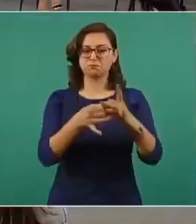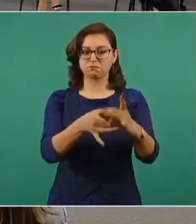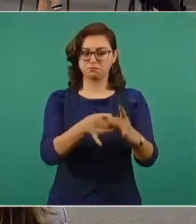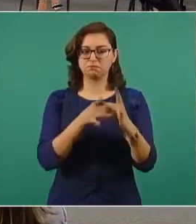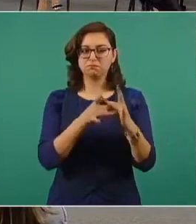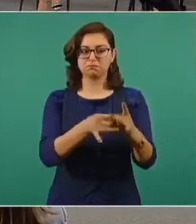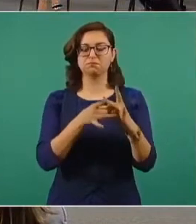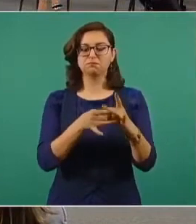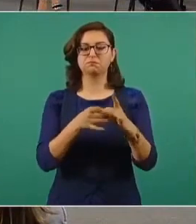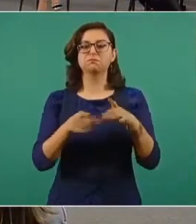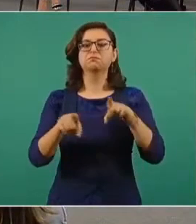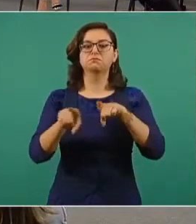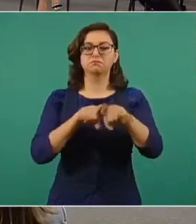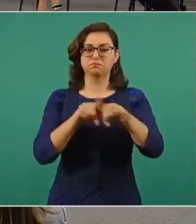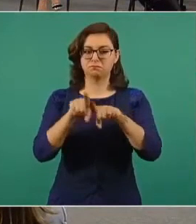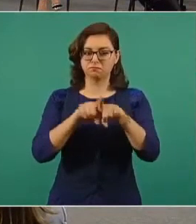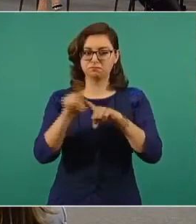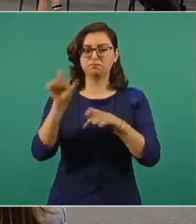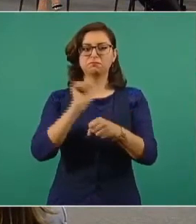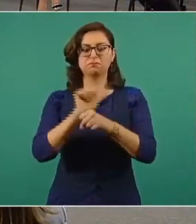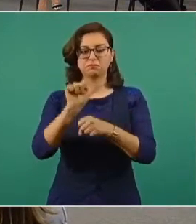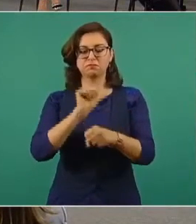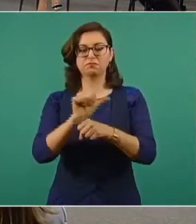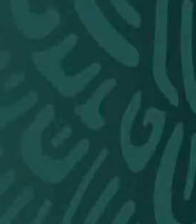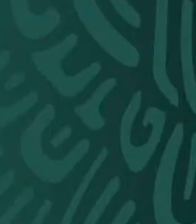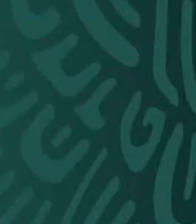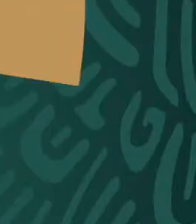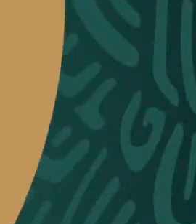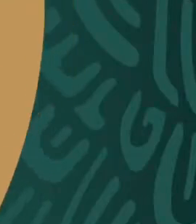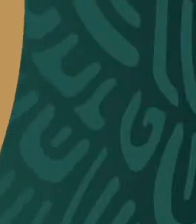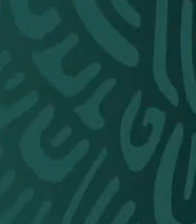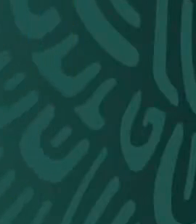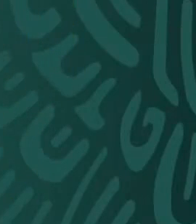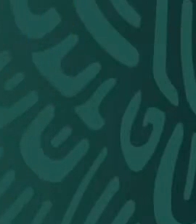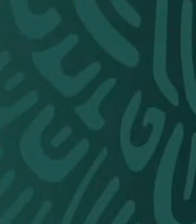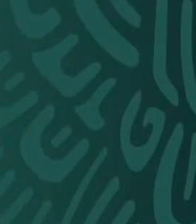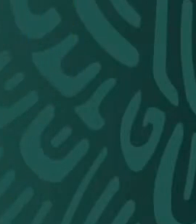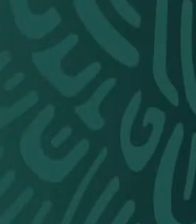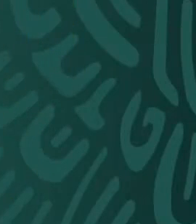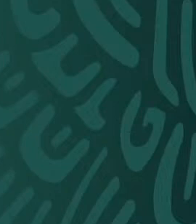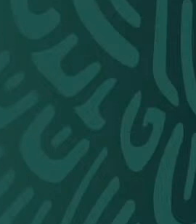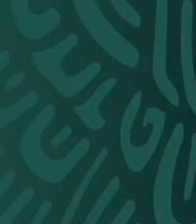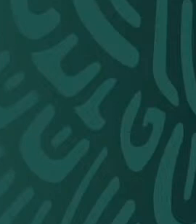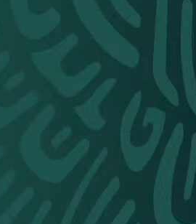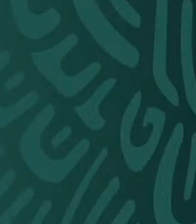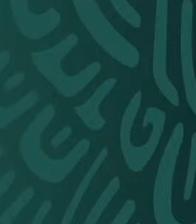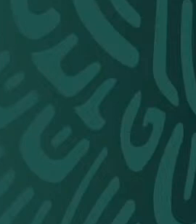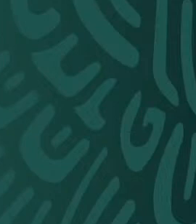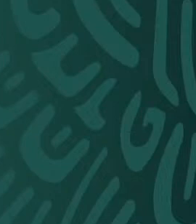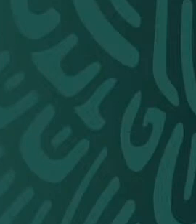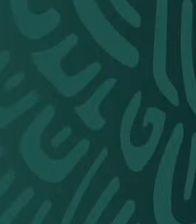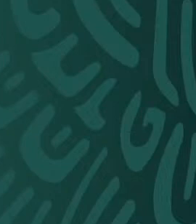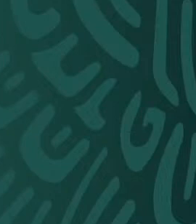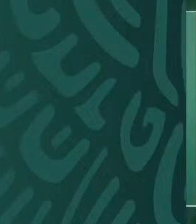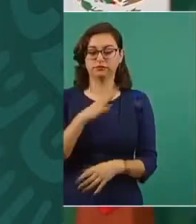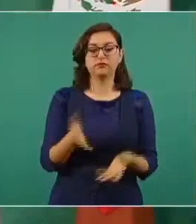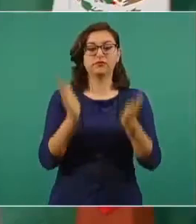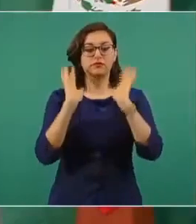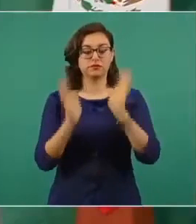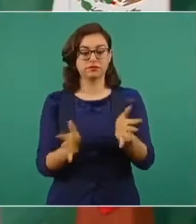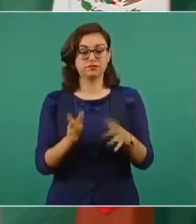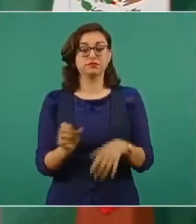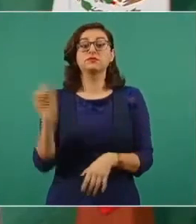se informó en una comunicación entre el presidente de México y su homólogo argentino, Alberto Fernández. Hoy se